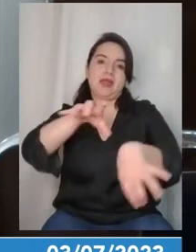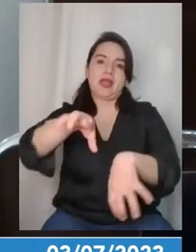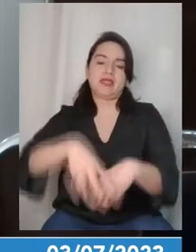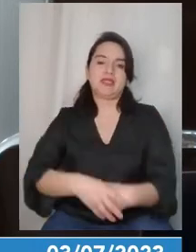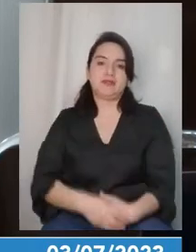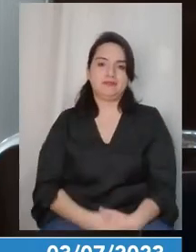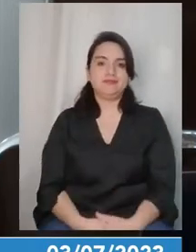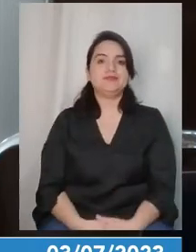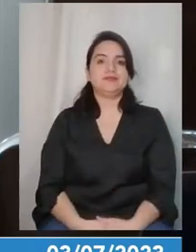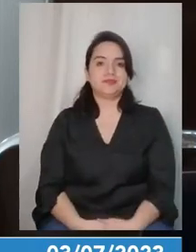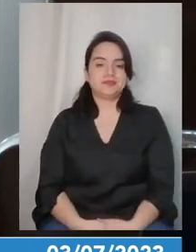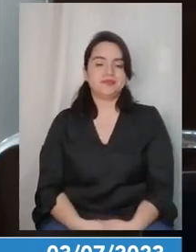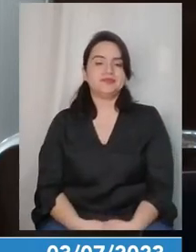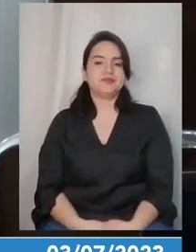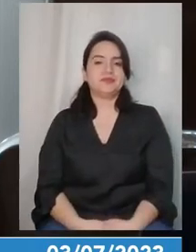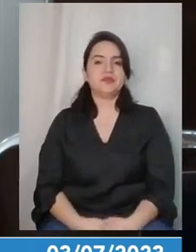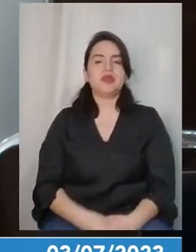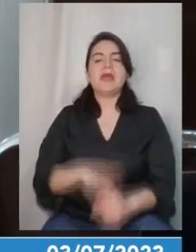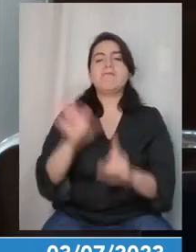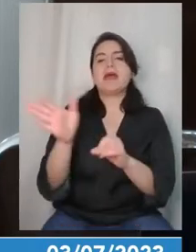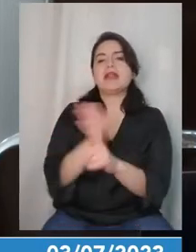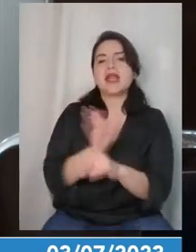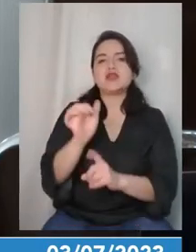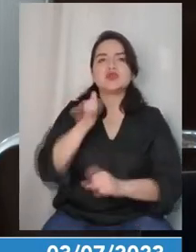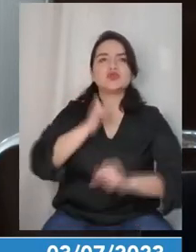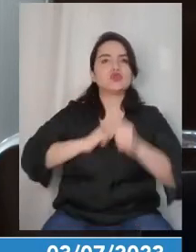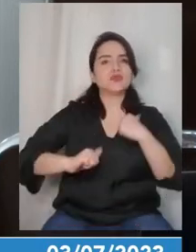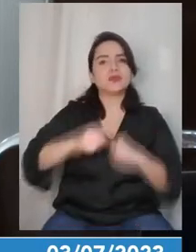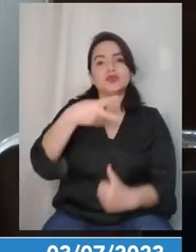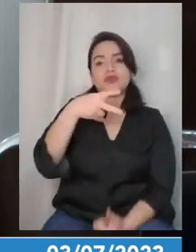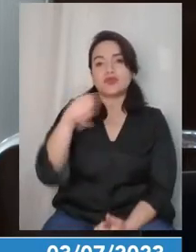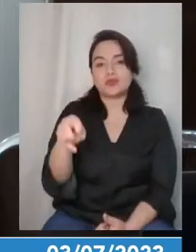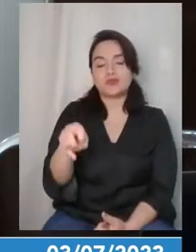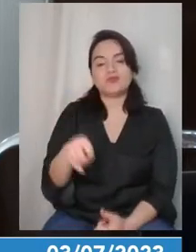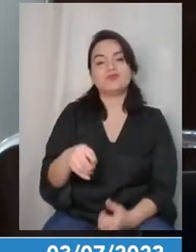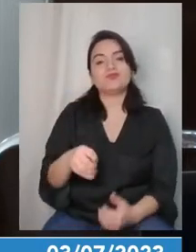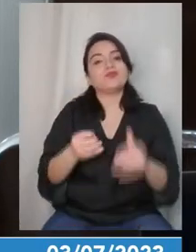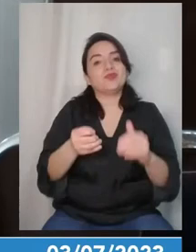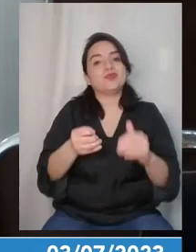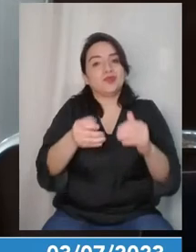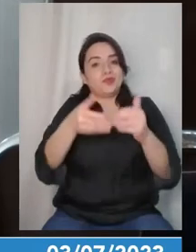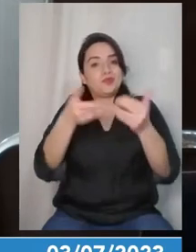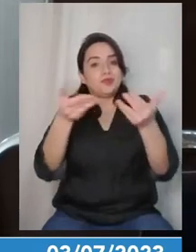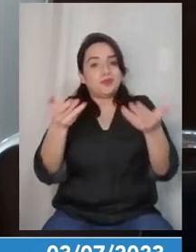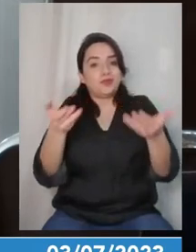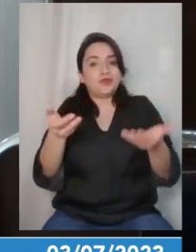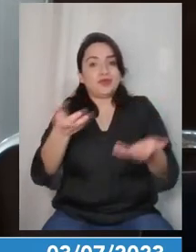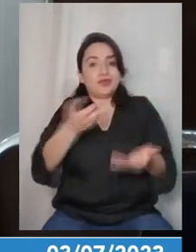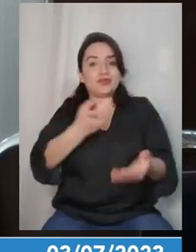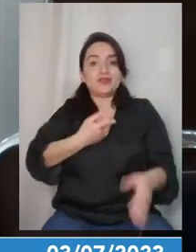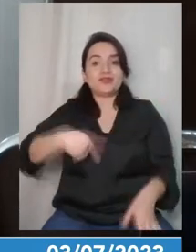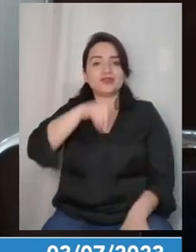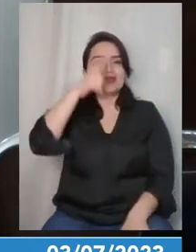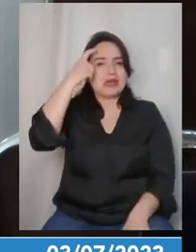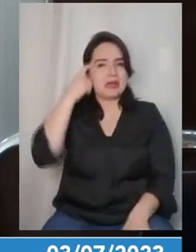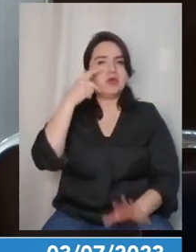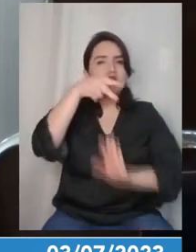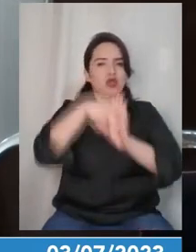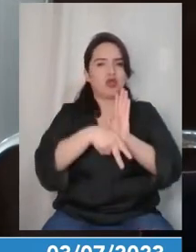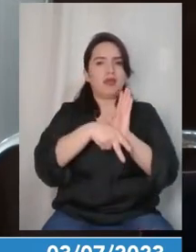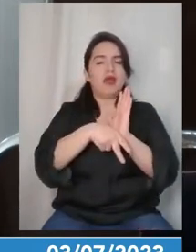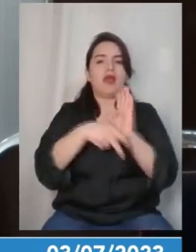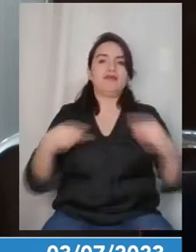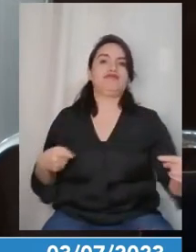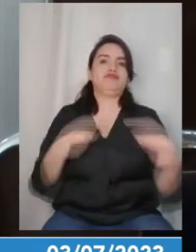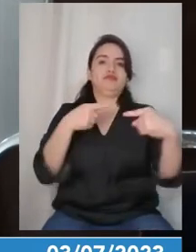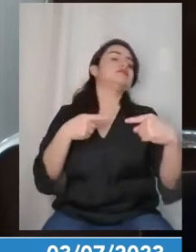de maltrato, ningún tipo de sufrimiento. Por lo tanto, no nos parece que esta norma sea contraproducente con este tipo de